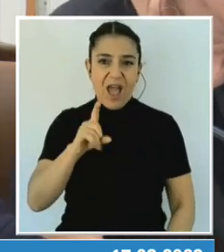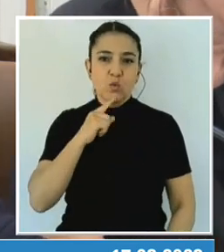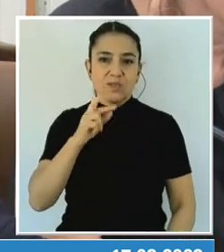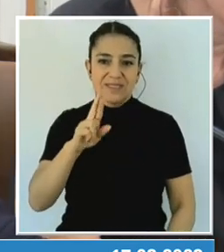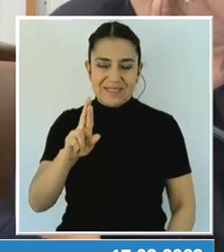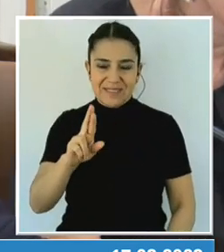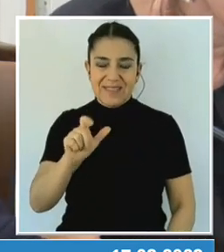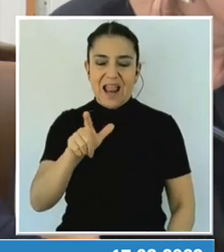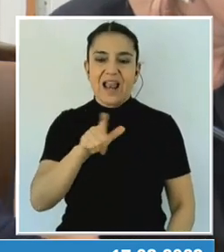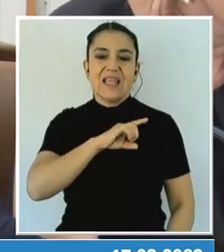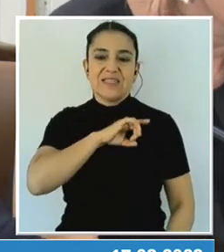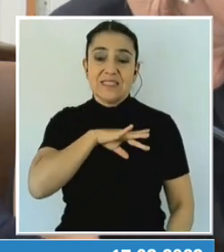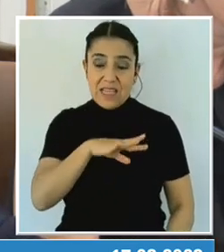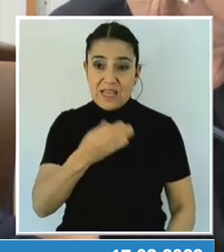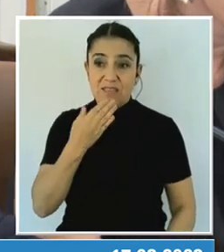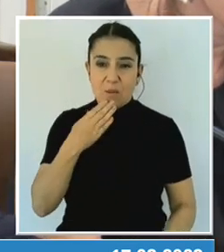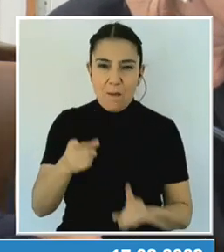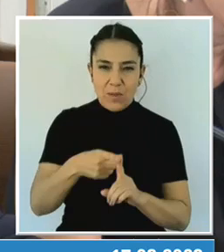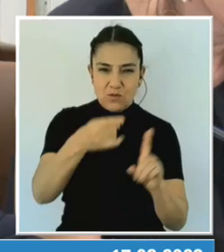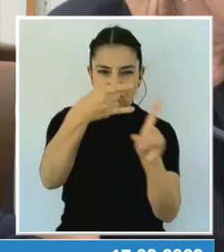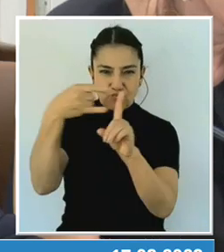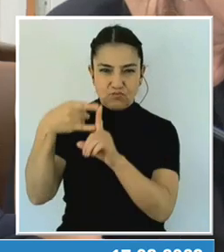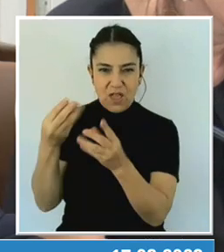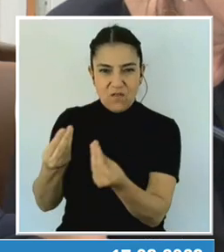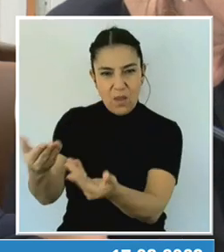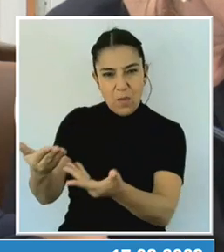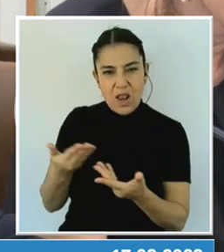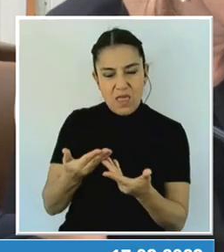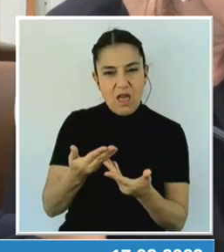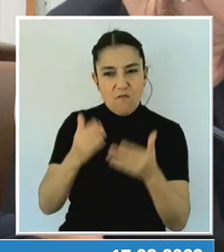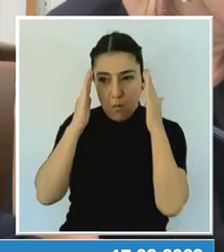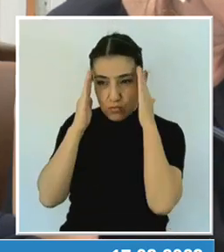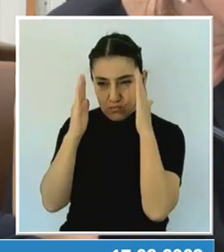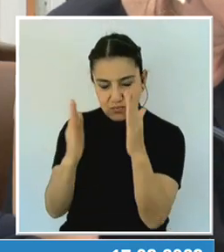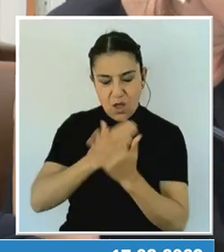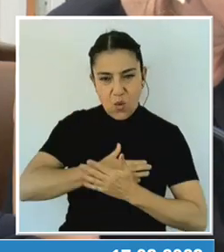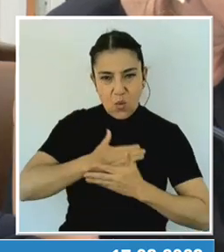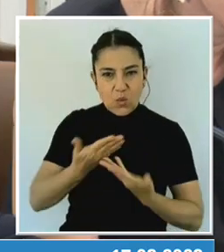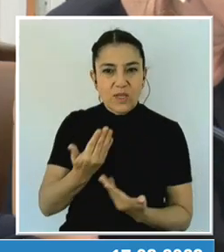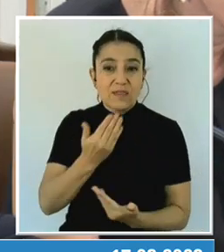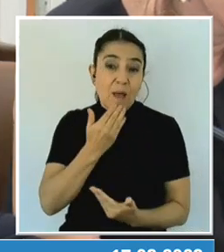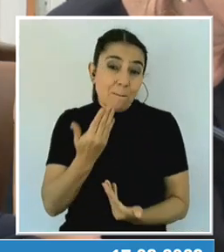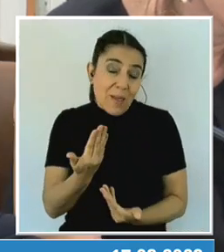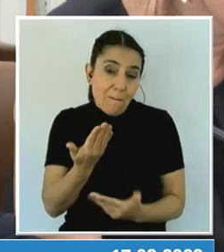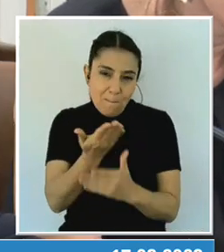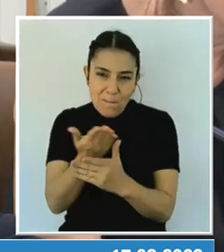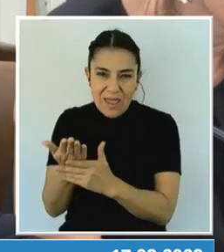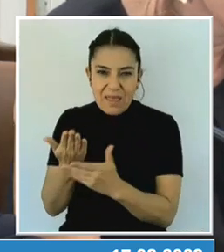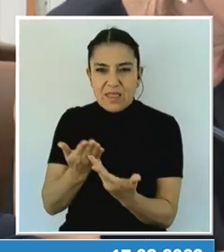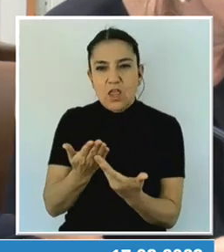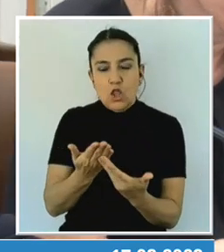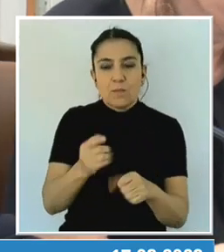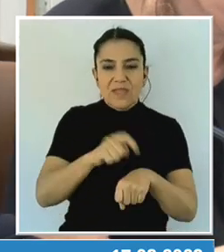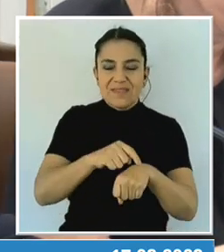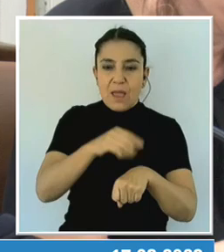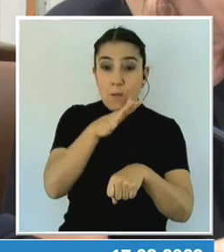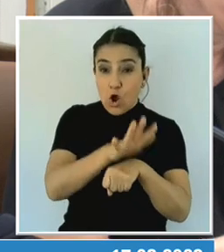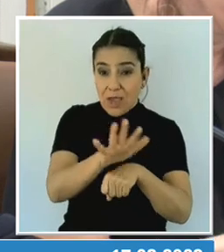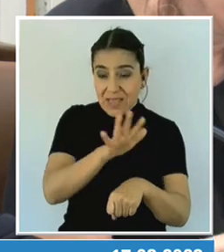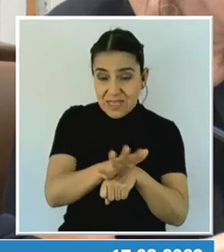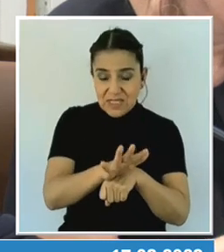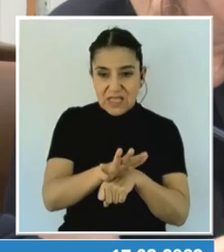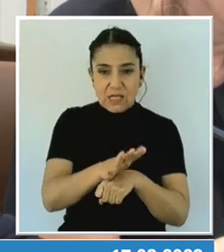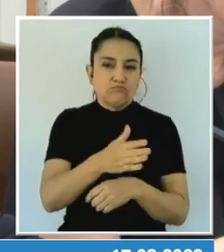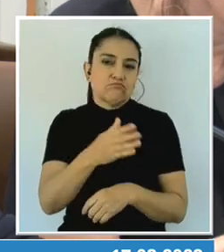damos la bienvenida a la comisión, la vamos a escuchar con mucho gusto. También le hemos pedido que entre 15 y 20 minutos podemos escucharla